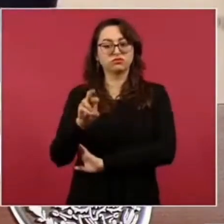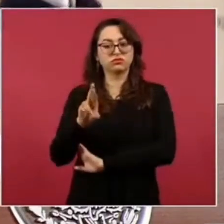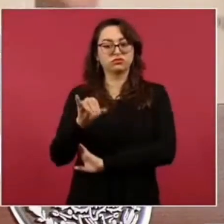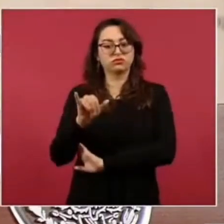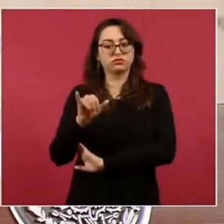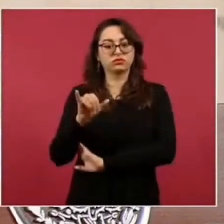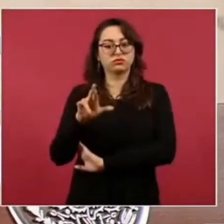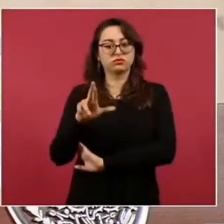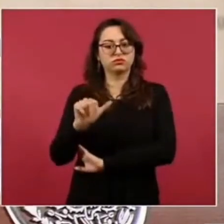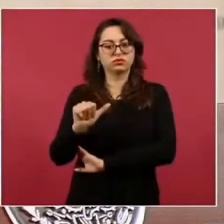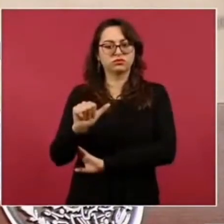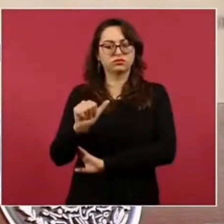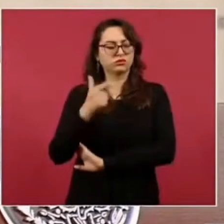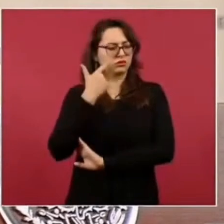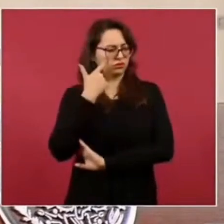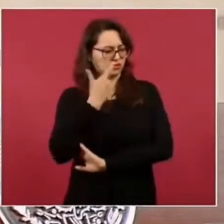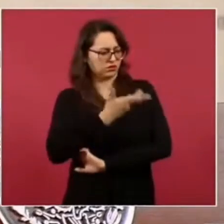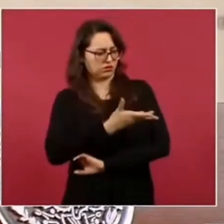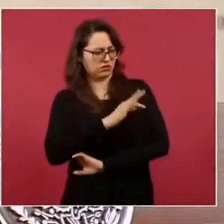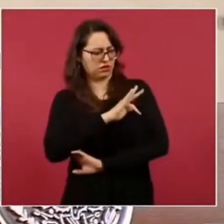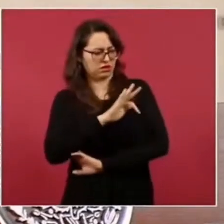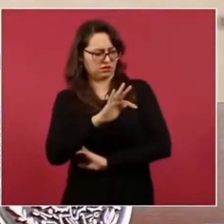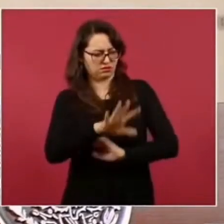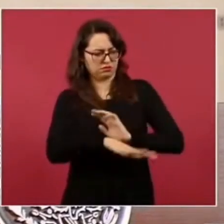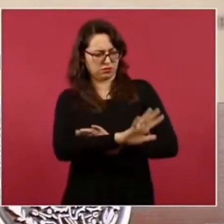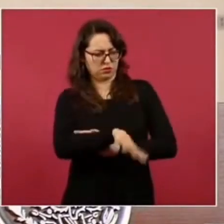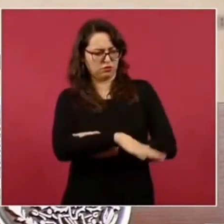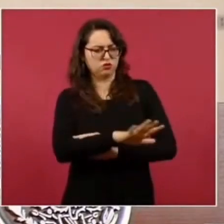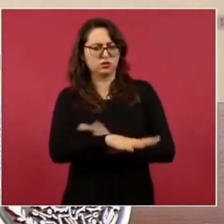con unos carteles, a ver si,